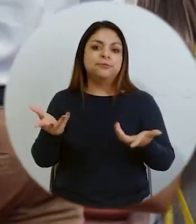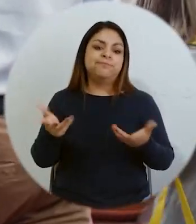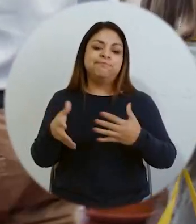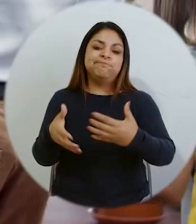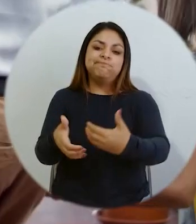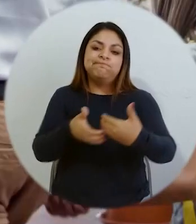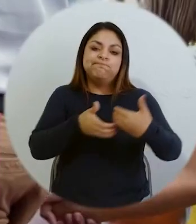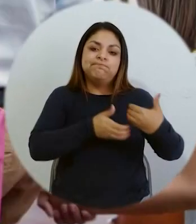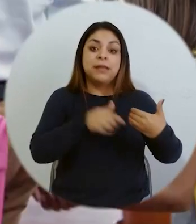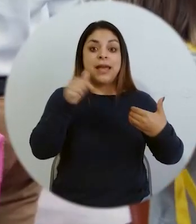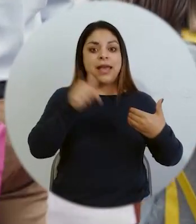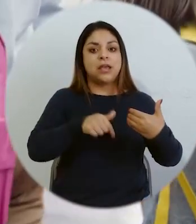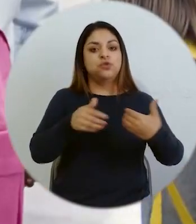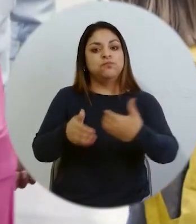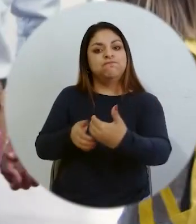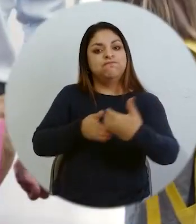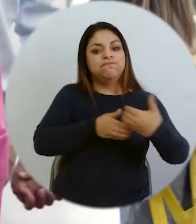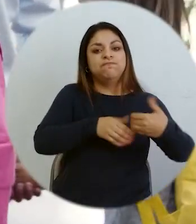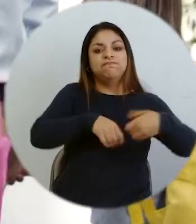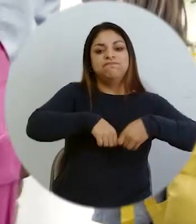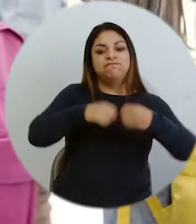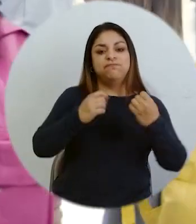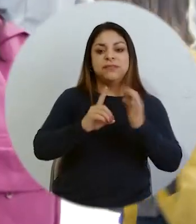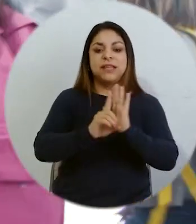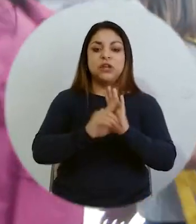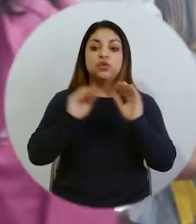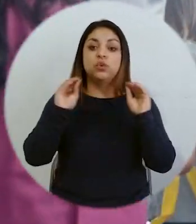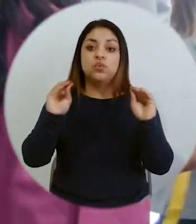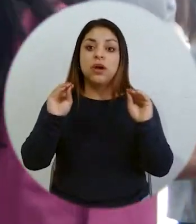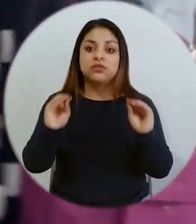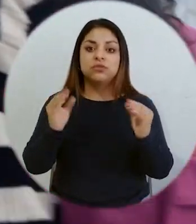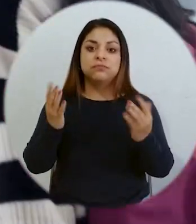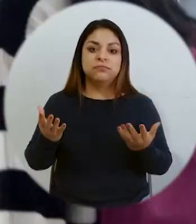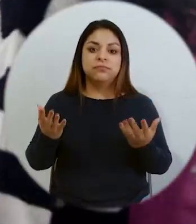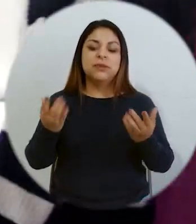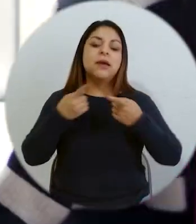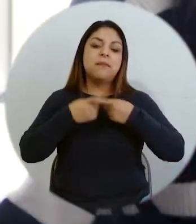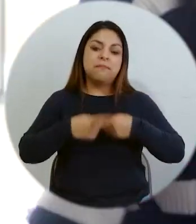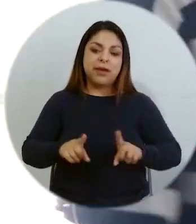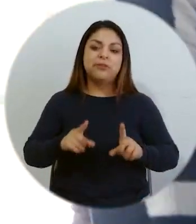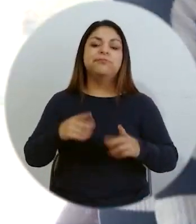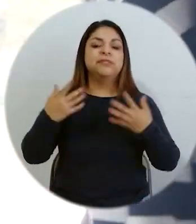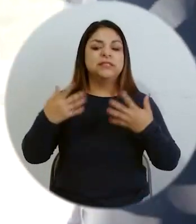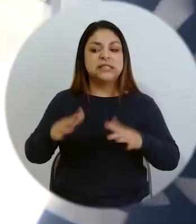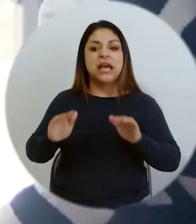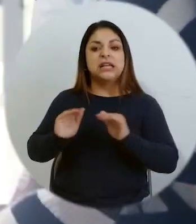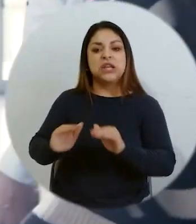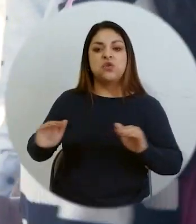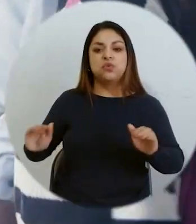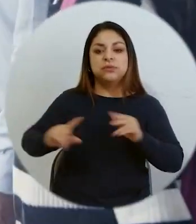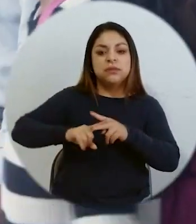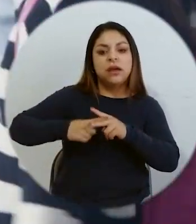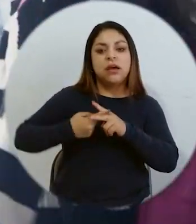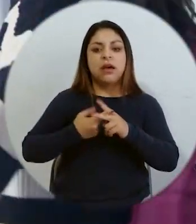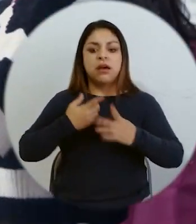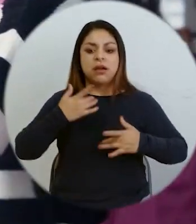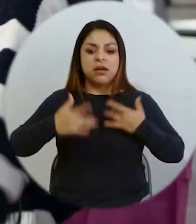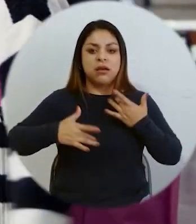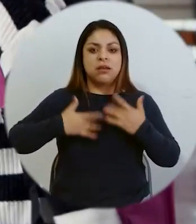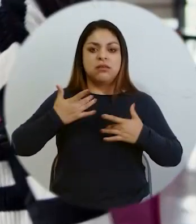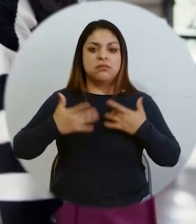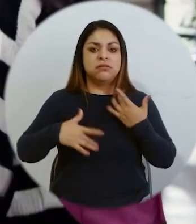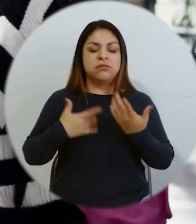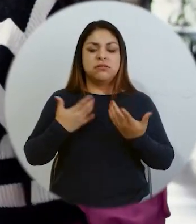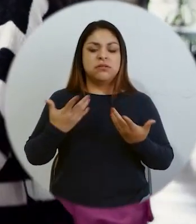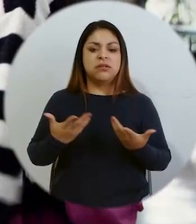es una vulneración de un derecho, que es el derecho a la educación, ¿verdad? Pero además de esto, los niños y las niñas realmente empiezan a desarrollar todo lo que tiene que